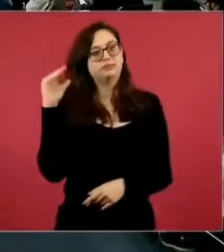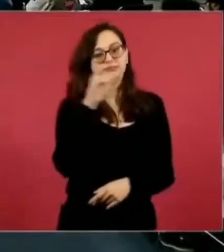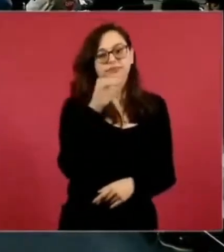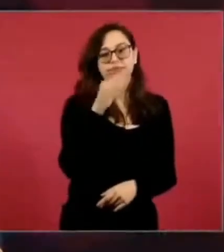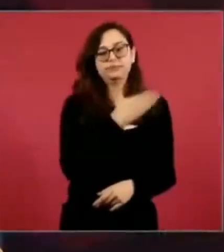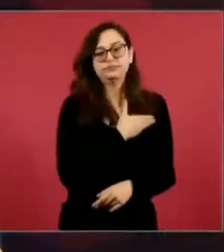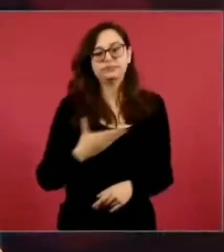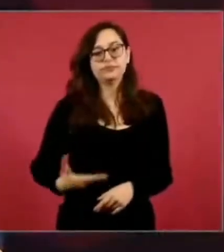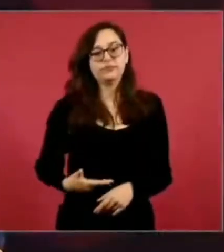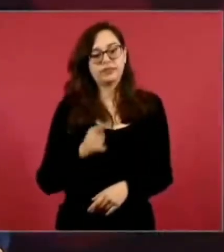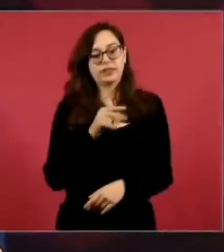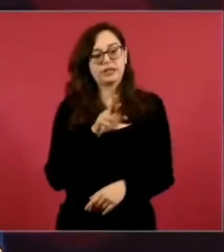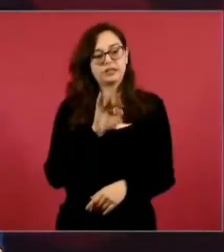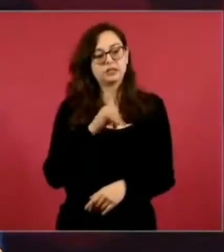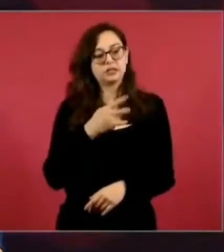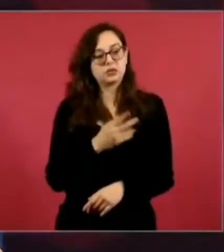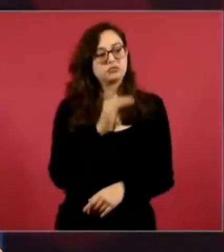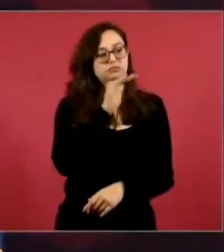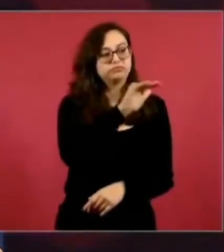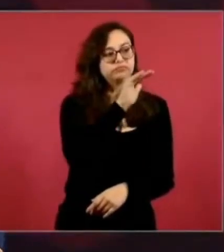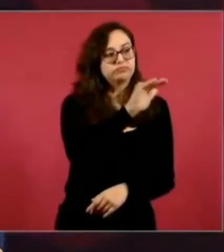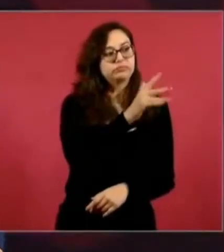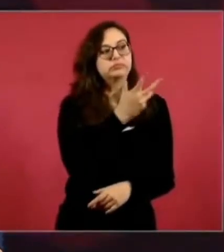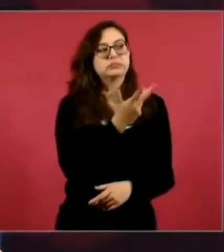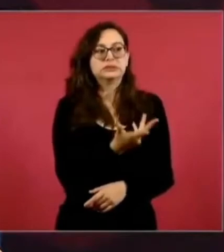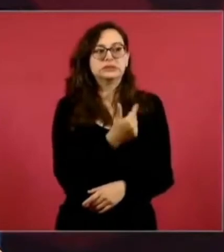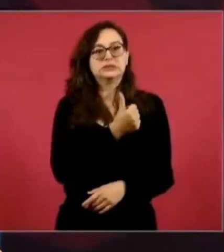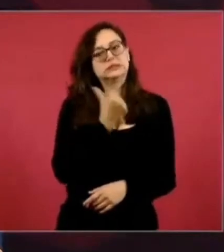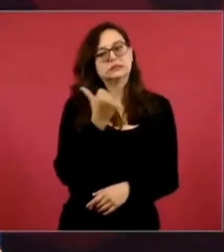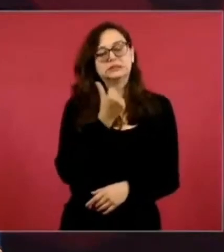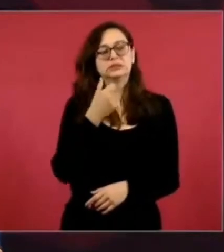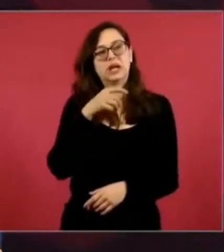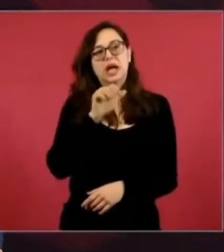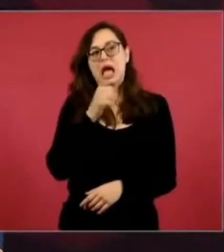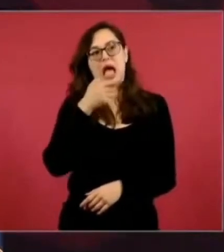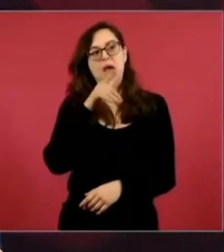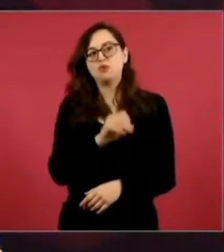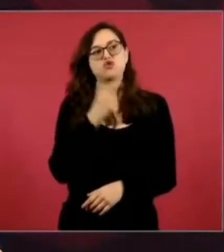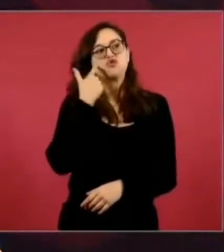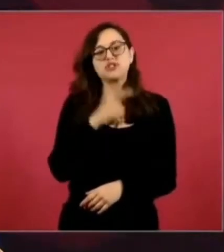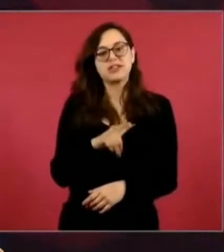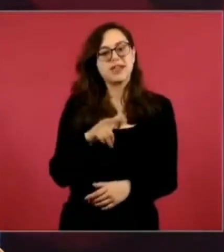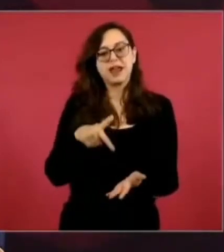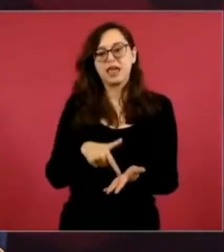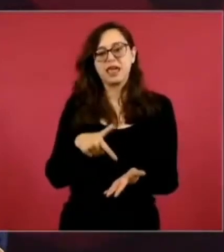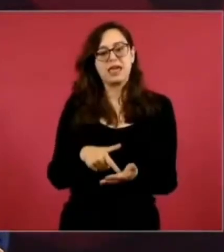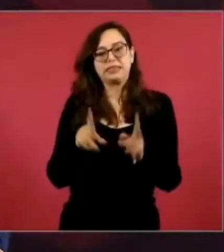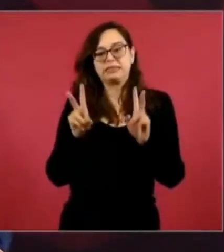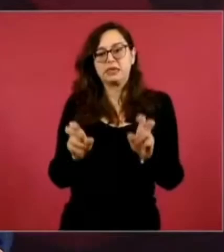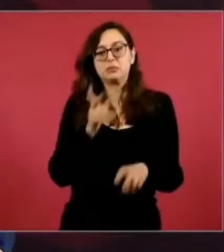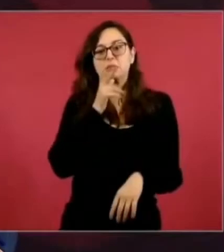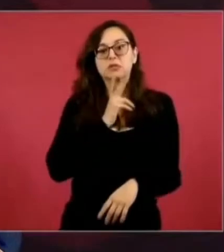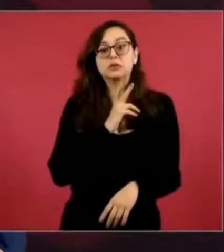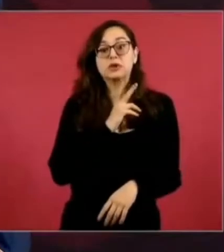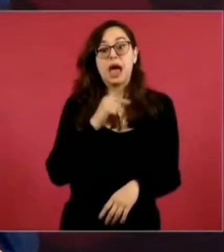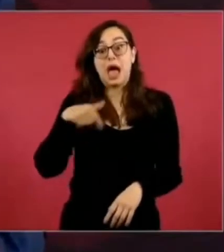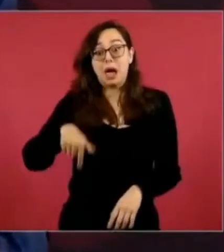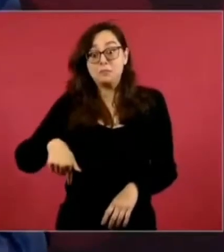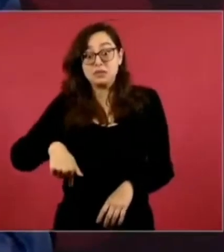me buscaban el presidente Peña y todos, con lo mismo, el miedo.